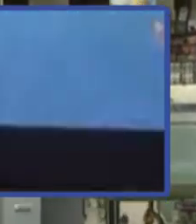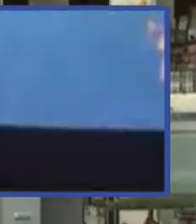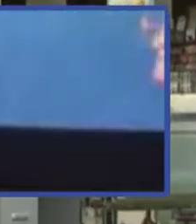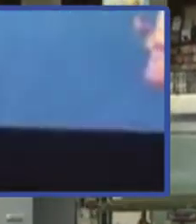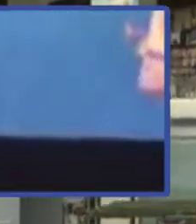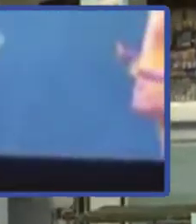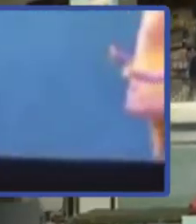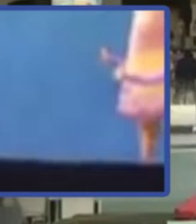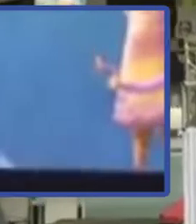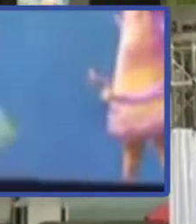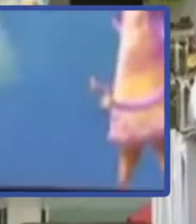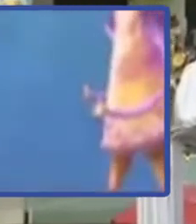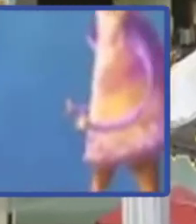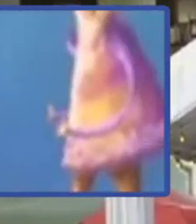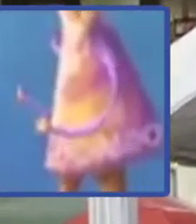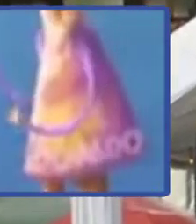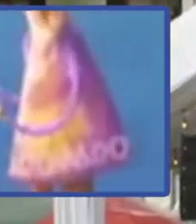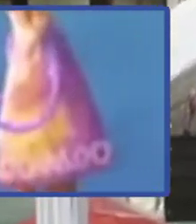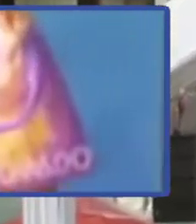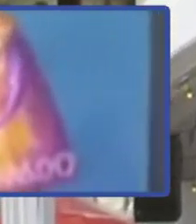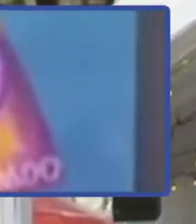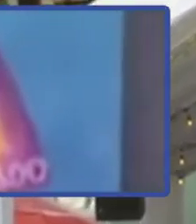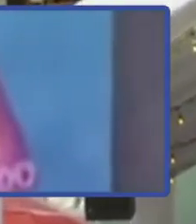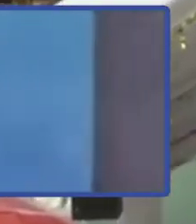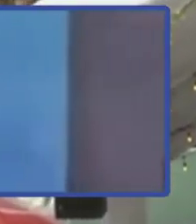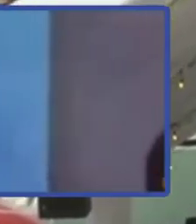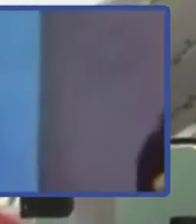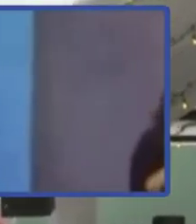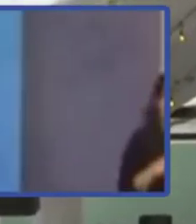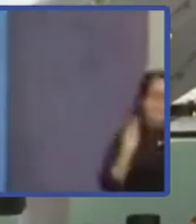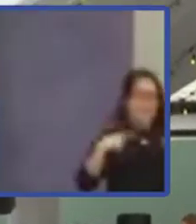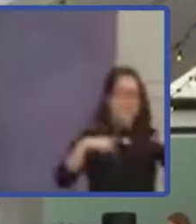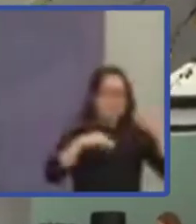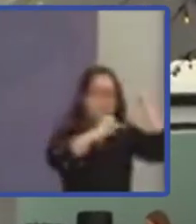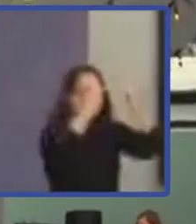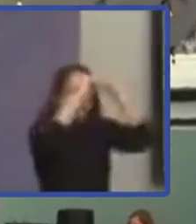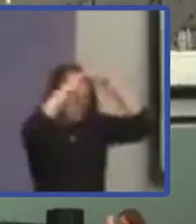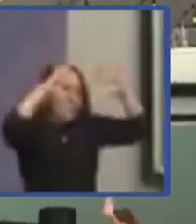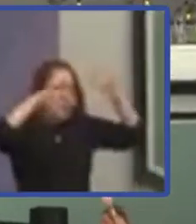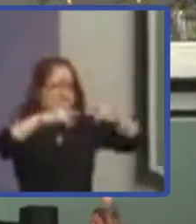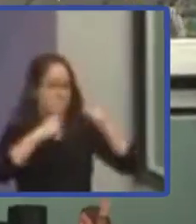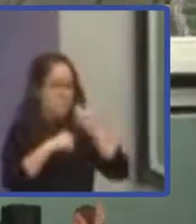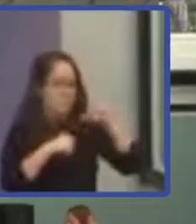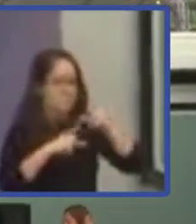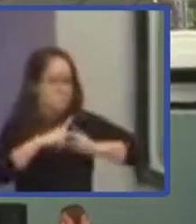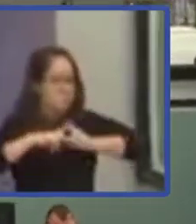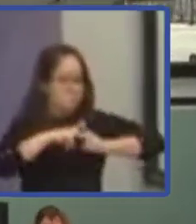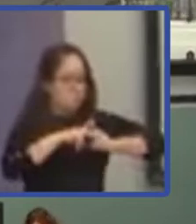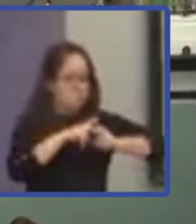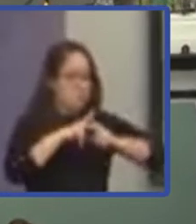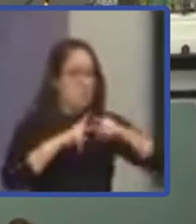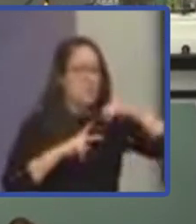matemáticos el mundo que crean los matemáticos en la imaginación está en el mundo de la imaginación